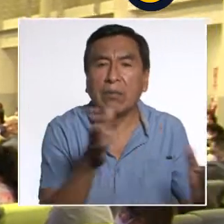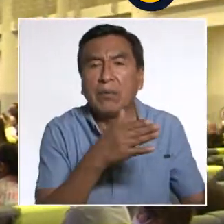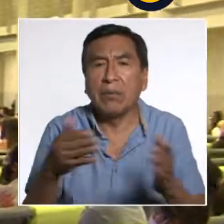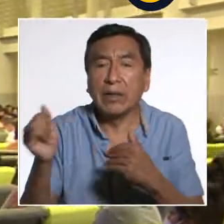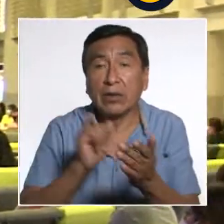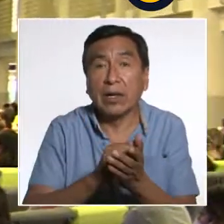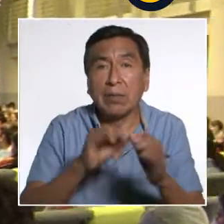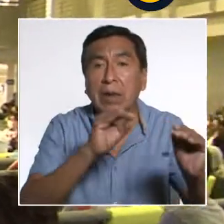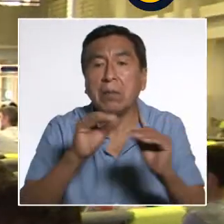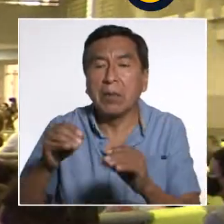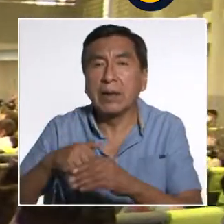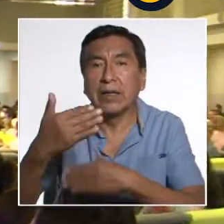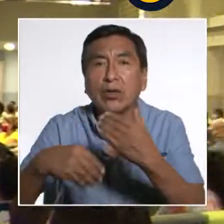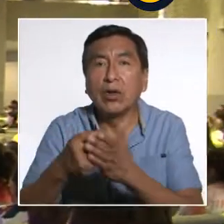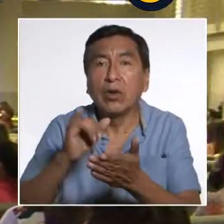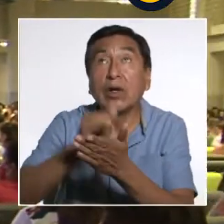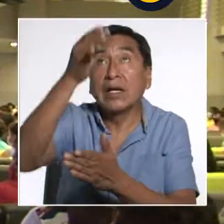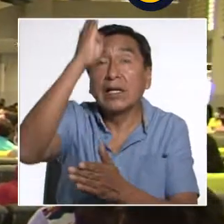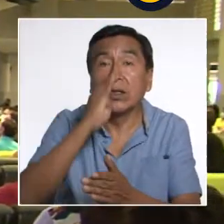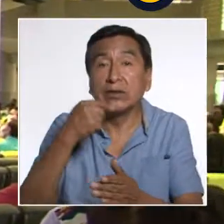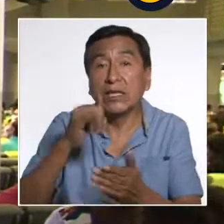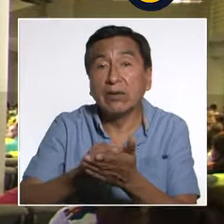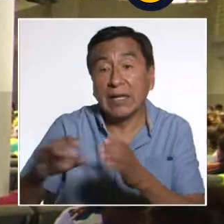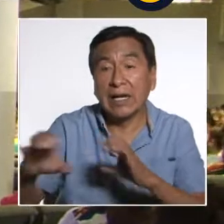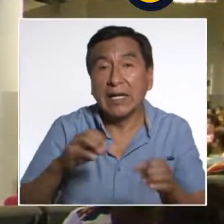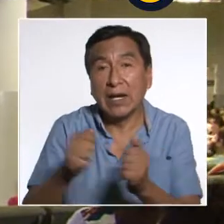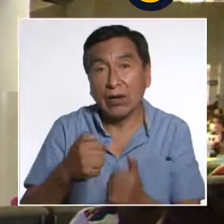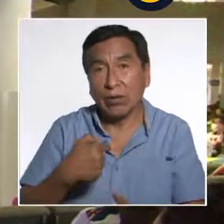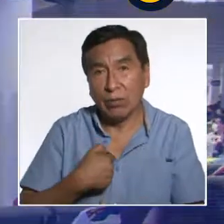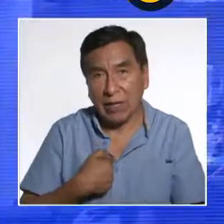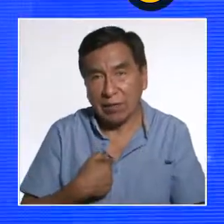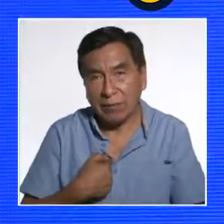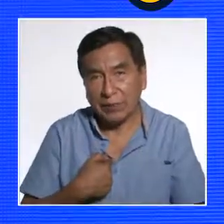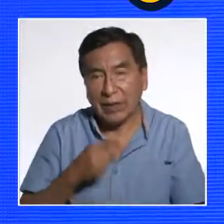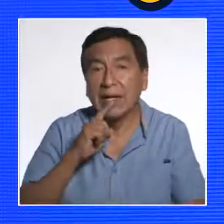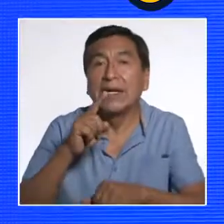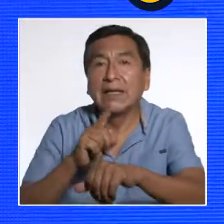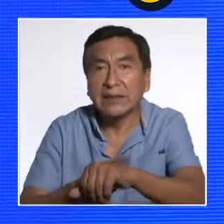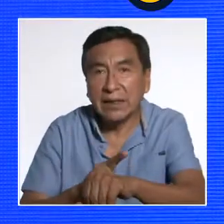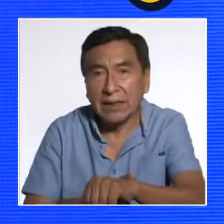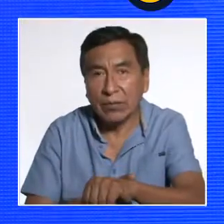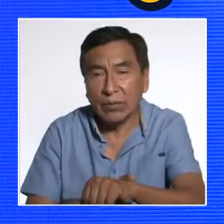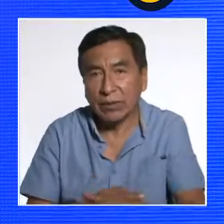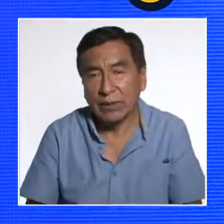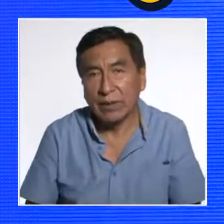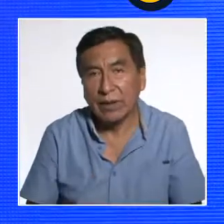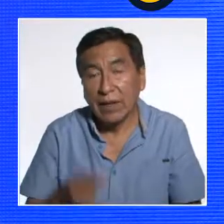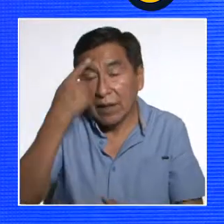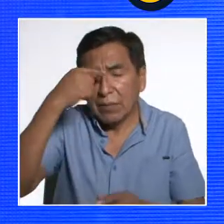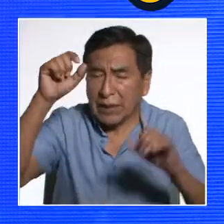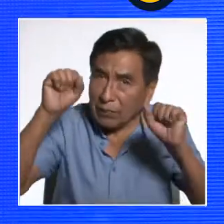vaya a sacar de todo aquello que Dios dijo que haría conmigo. Es el tiempo para